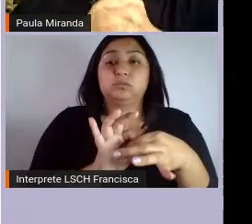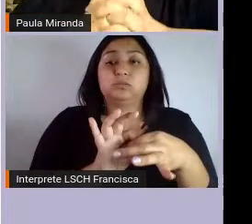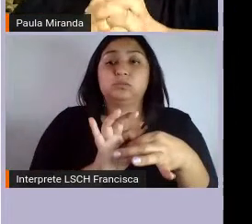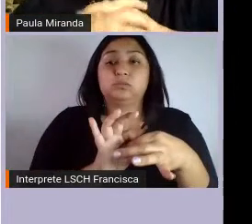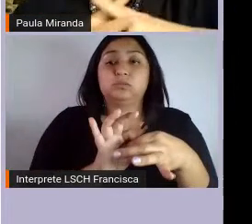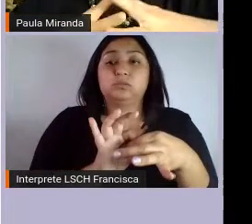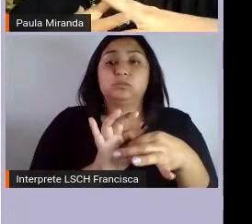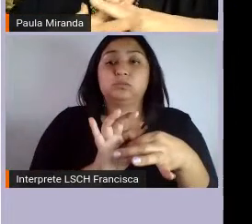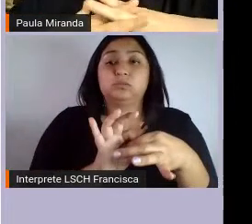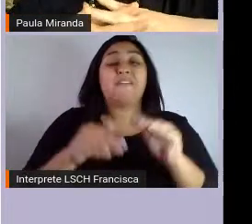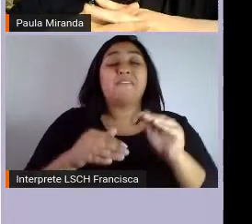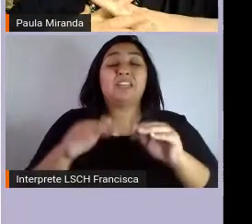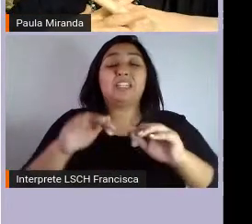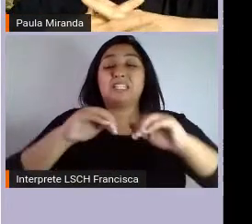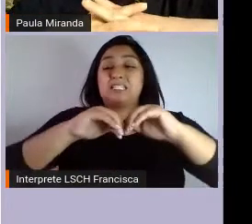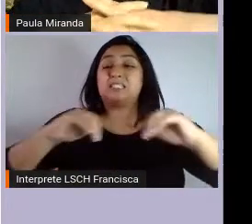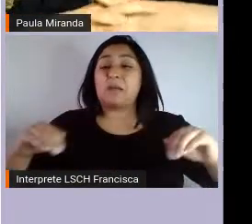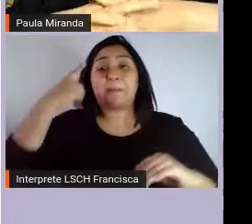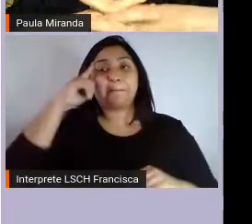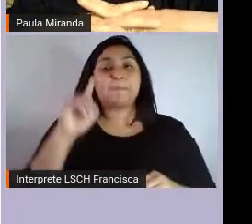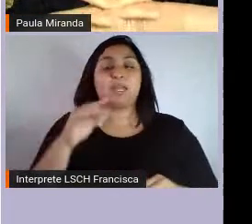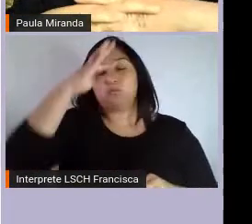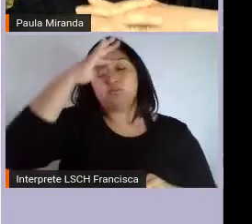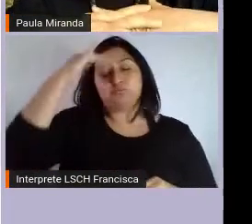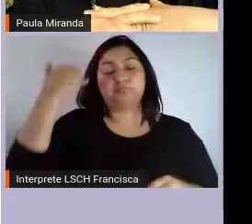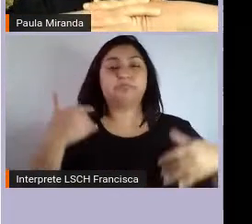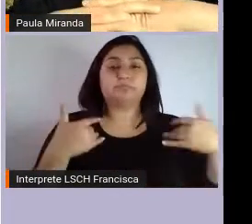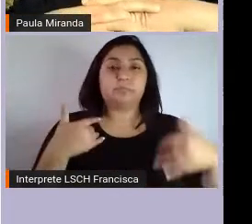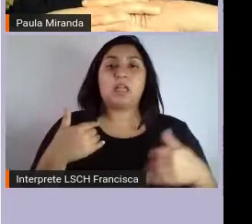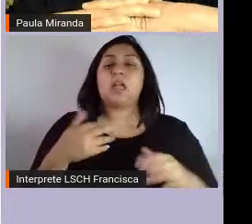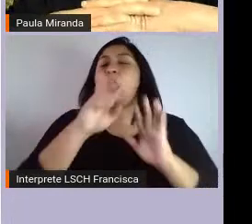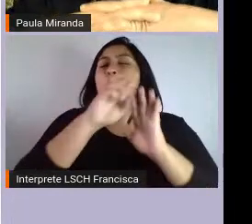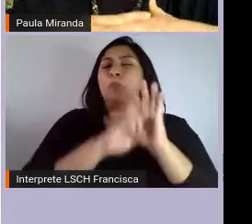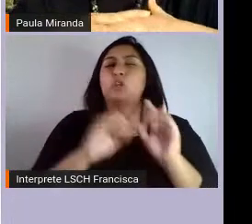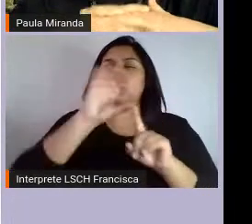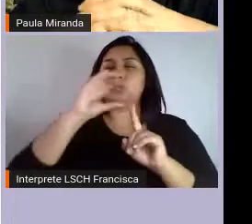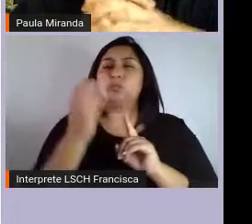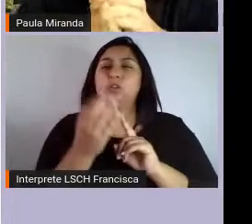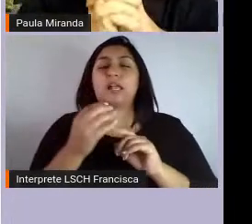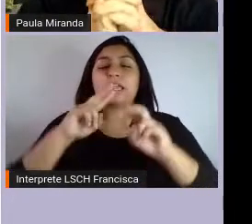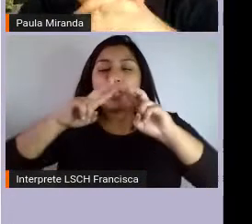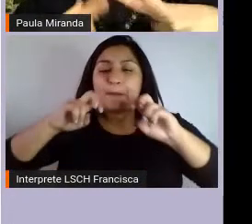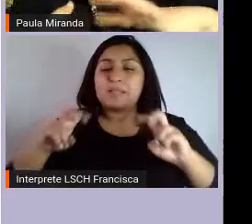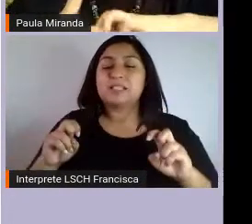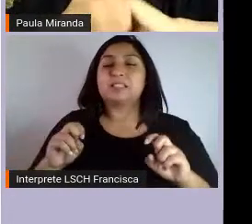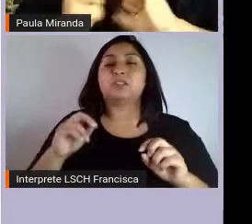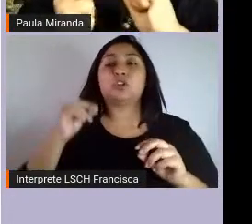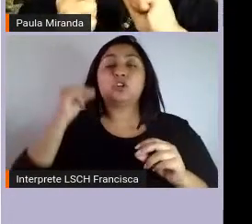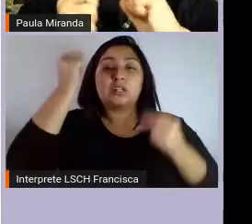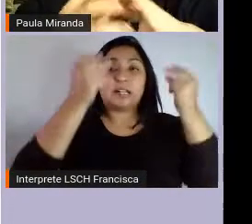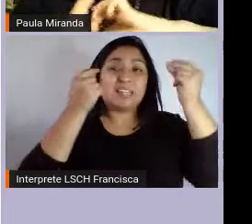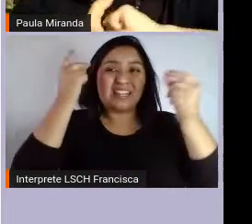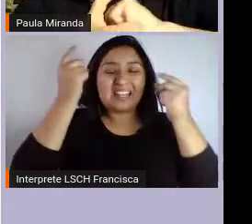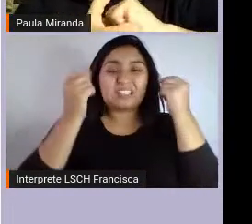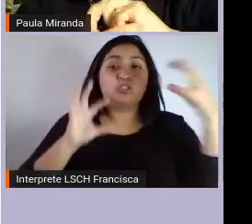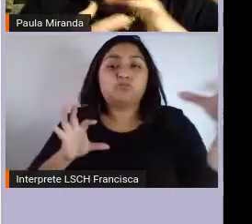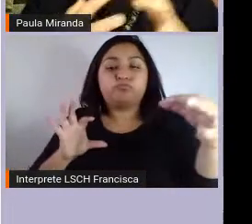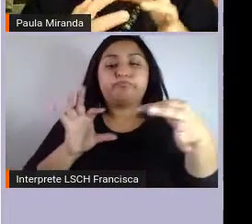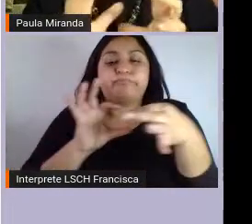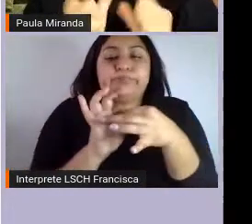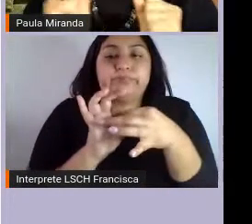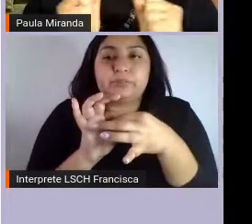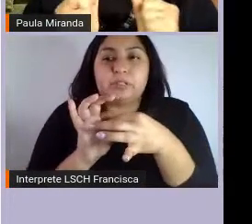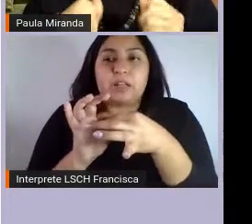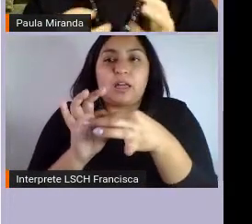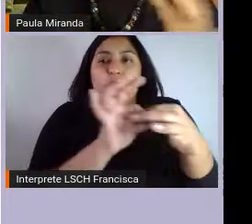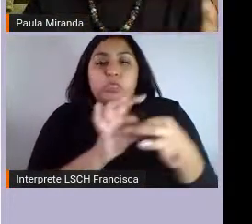ella de todo uno, proyecto cultural, investigación, creación y vida, son una amalgama, una sola. Está todo